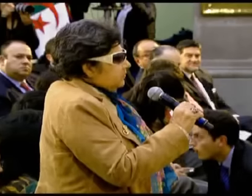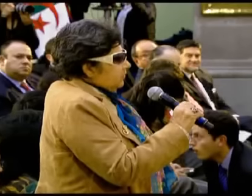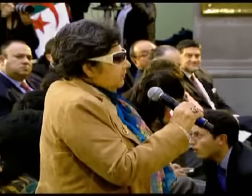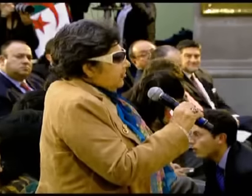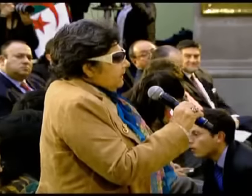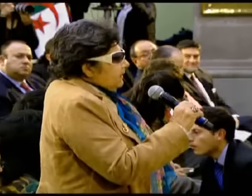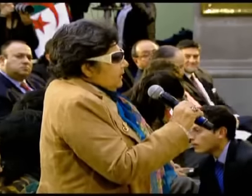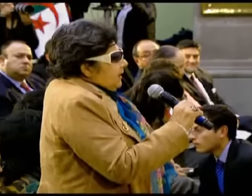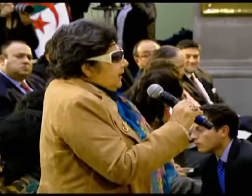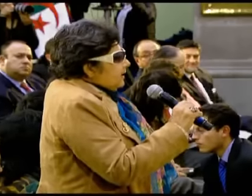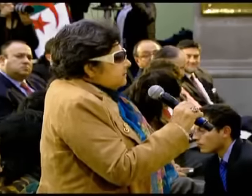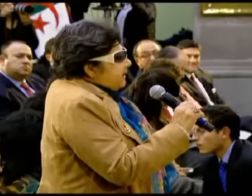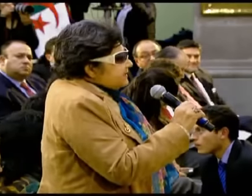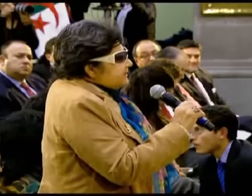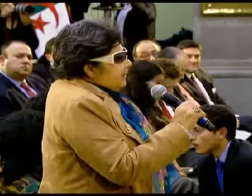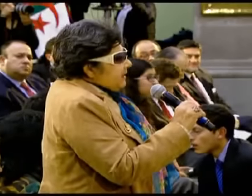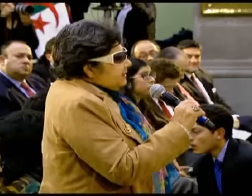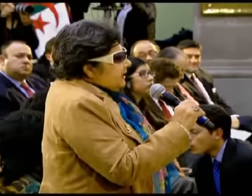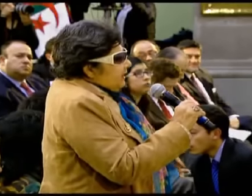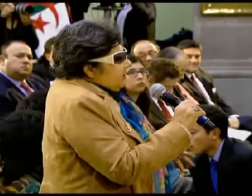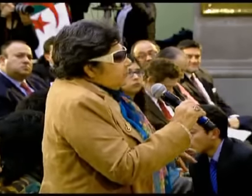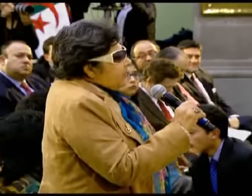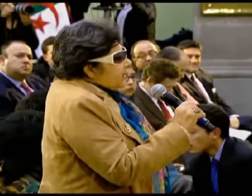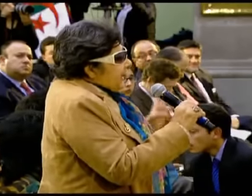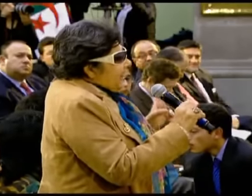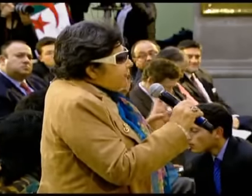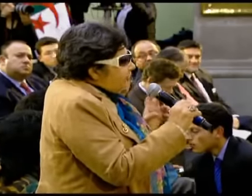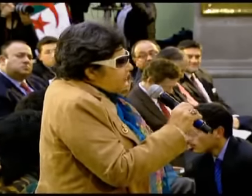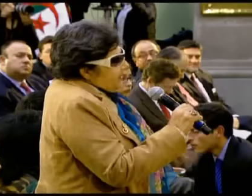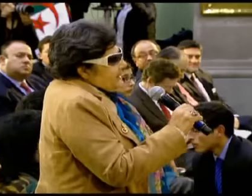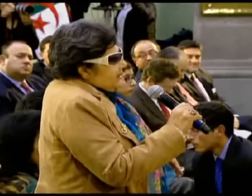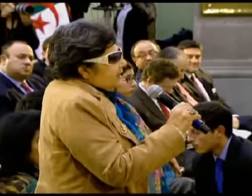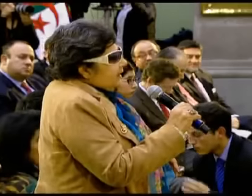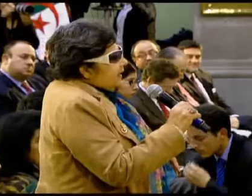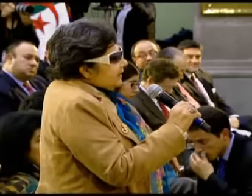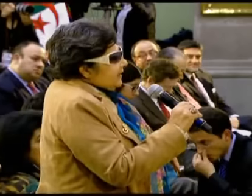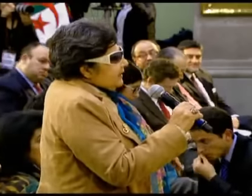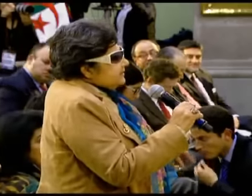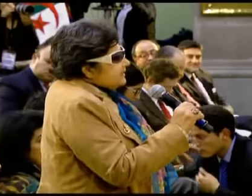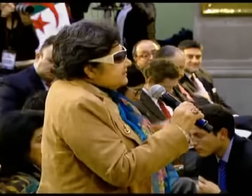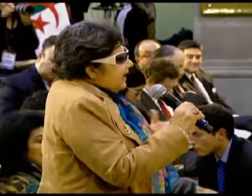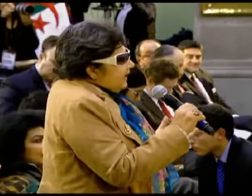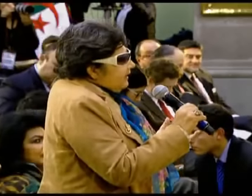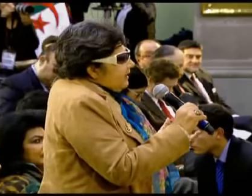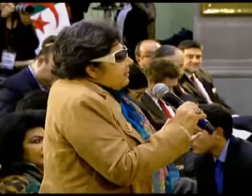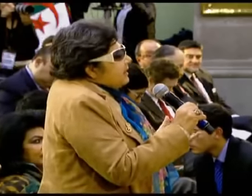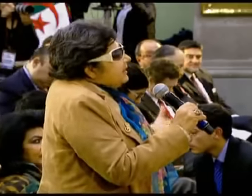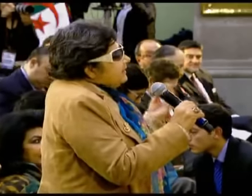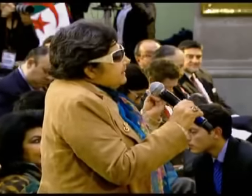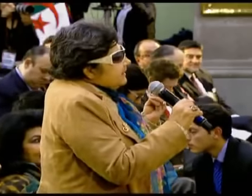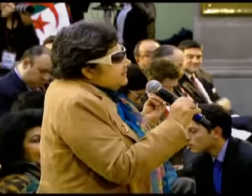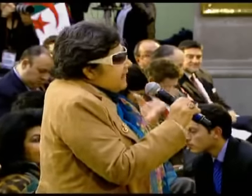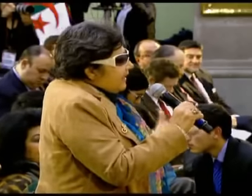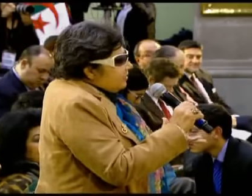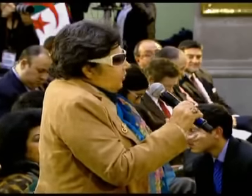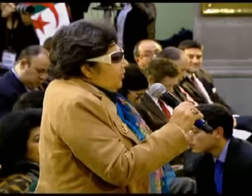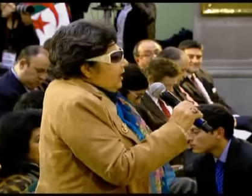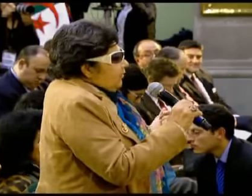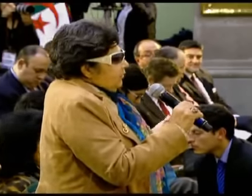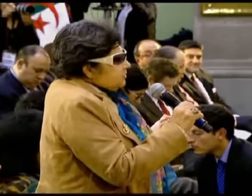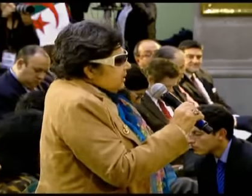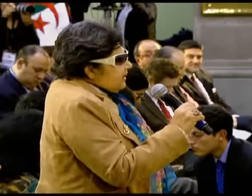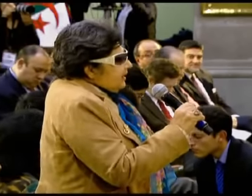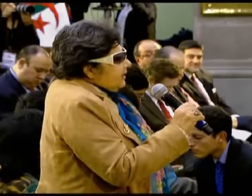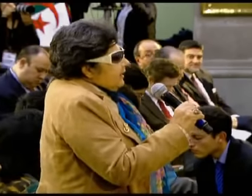lo mismo, es precisamente por la forma en la que se está dando